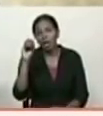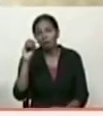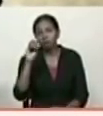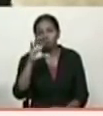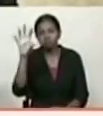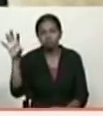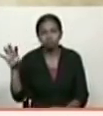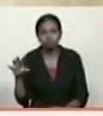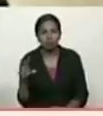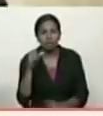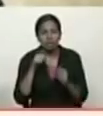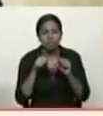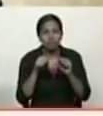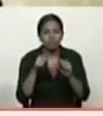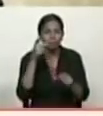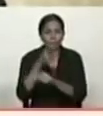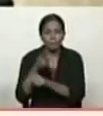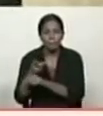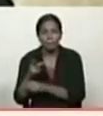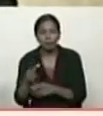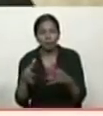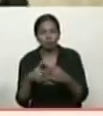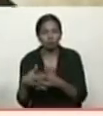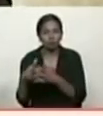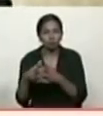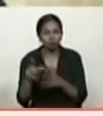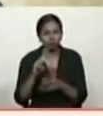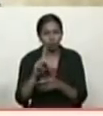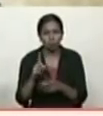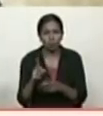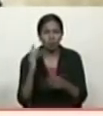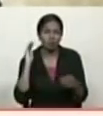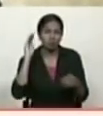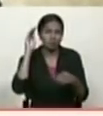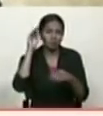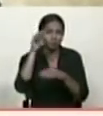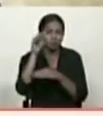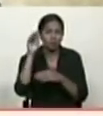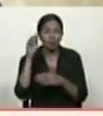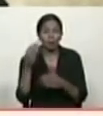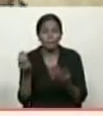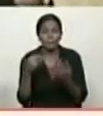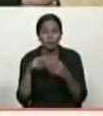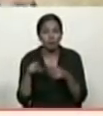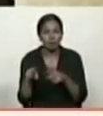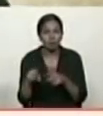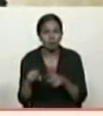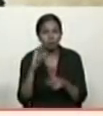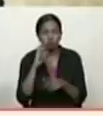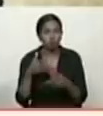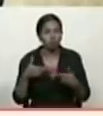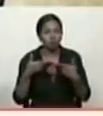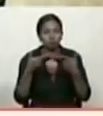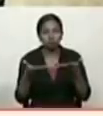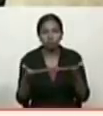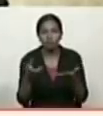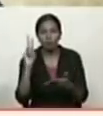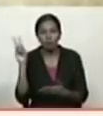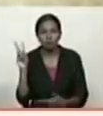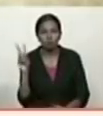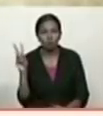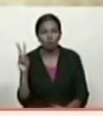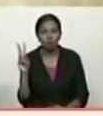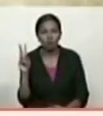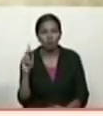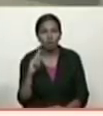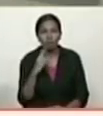Estados Unidos. La comunidad internacional va mucho más allá y los pueblos van mucho más allá. Y queríamos hacer esta rendición de cuentas y abrir entonces ahora el